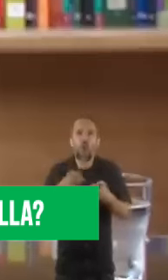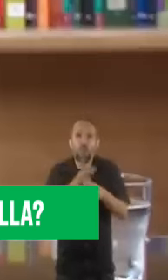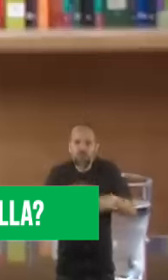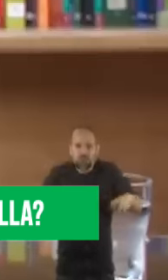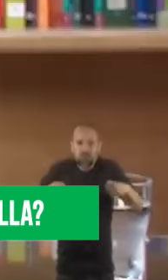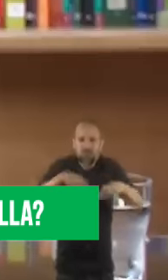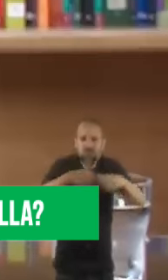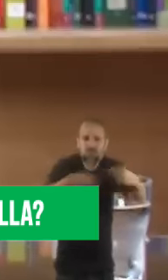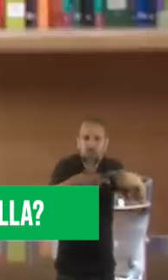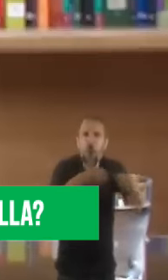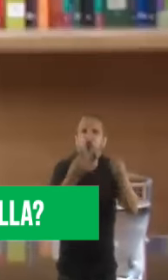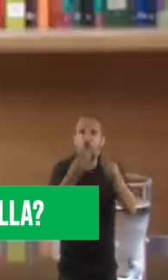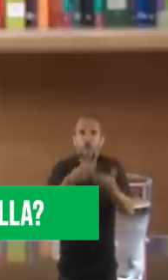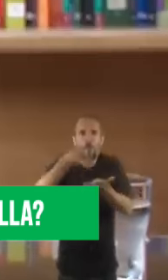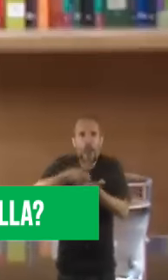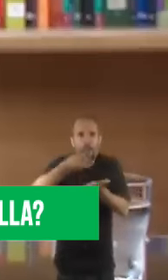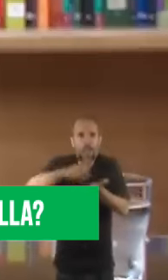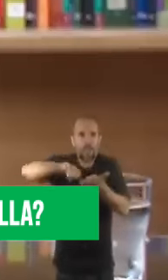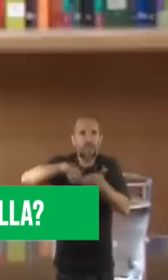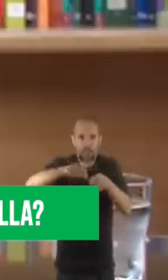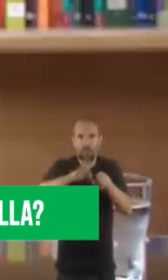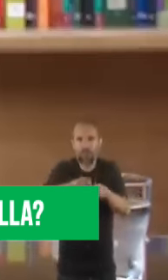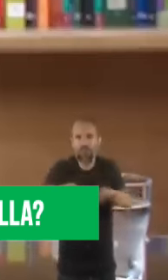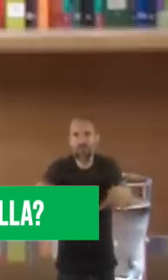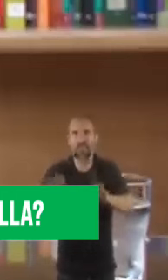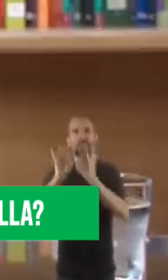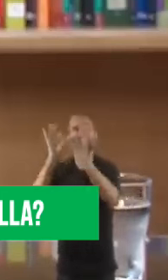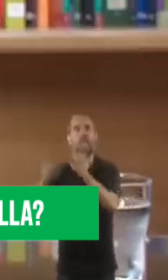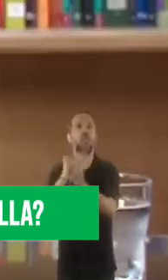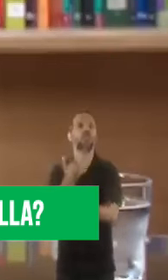poco el número de gente que votó pensando que al otro día iba a cobrar en dólares,